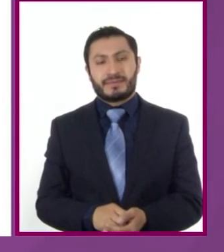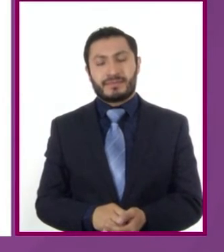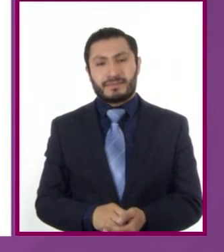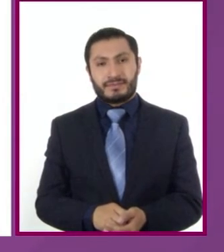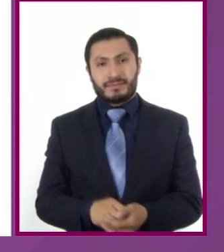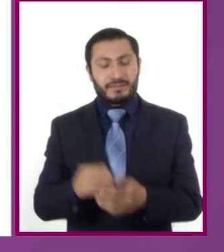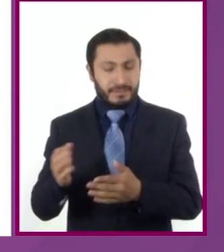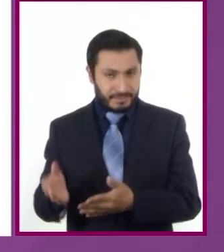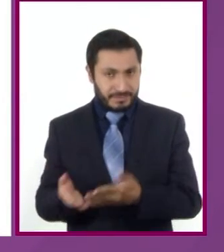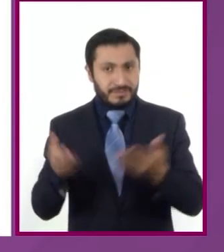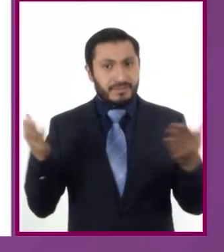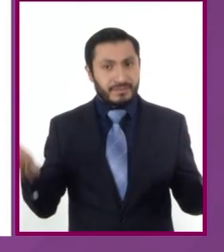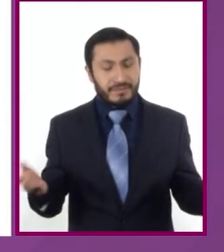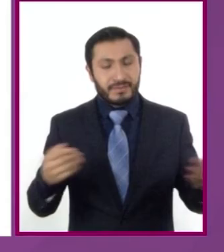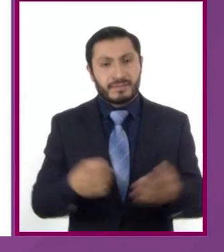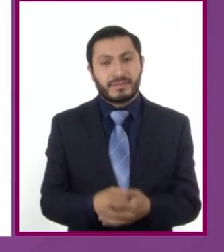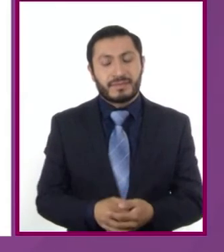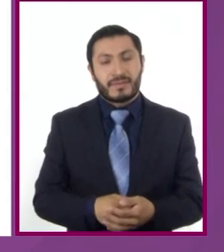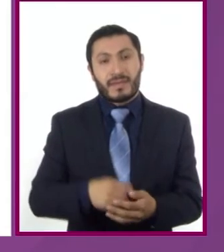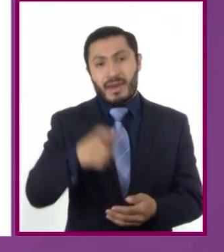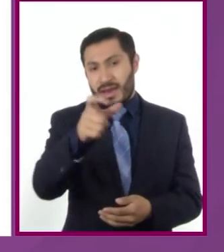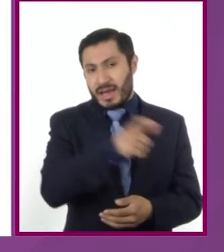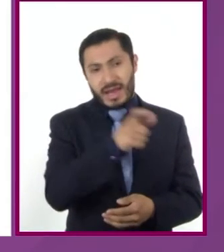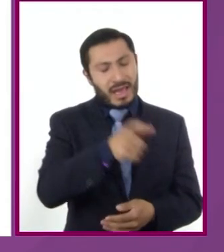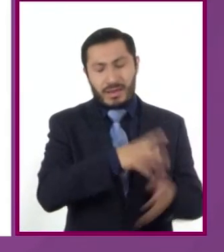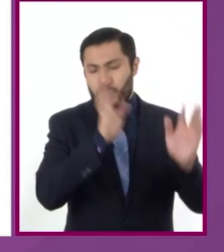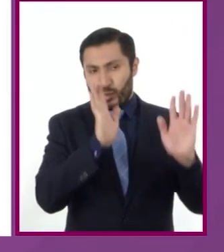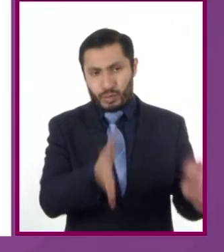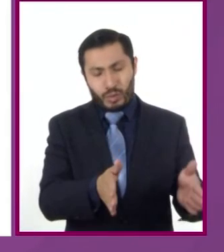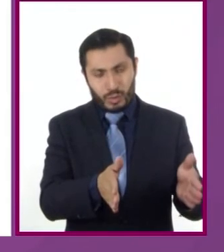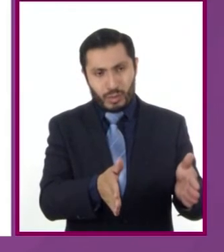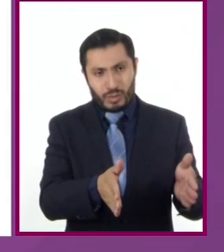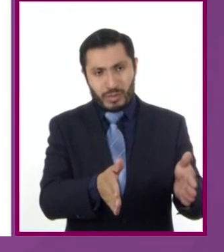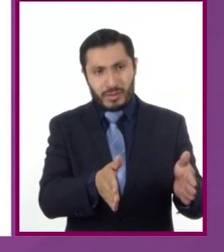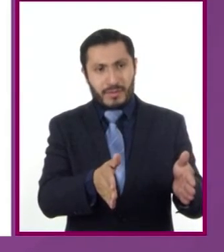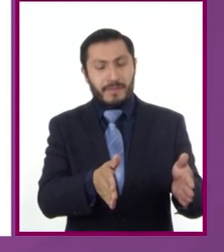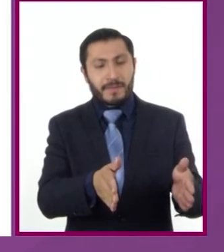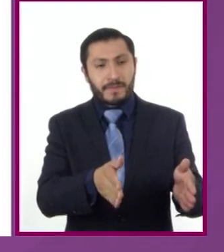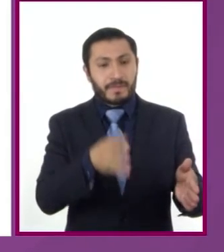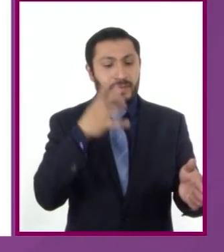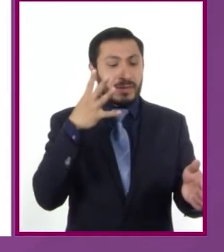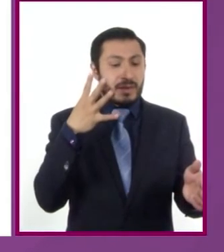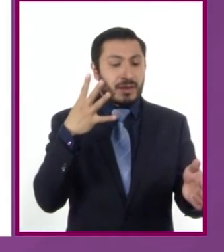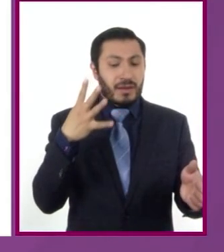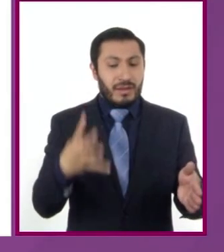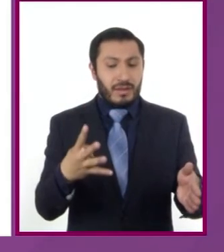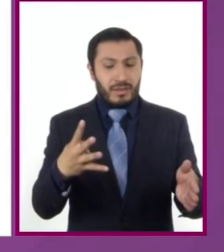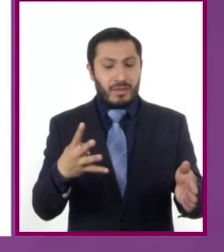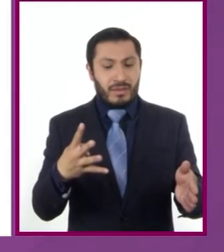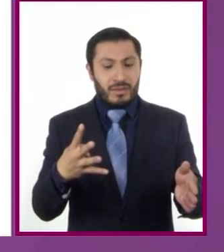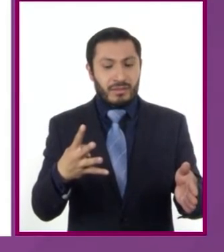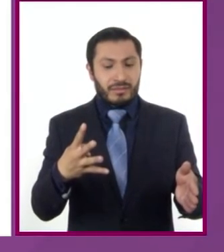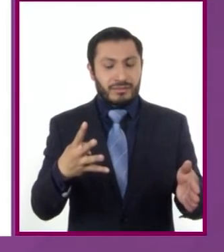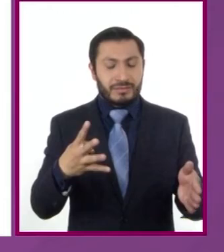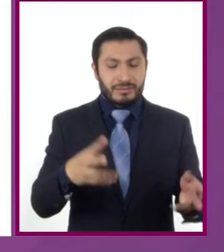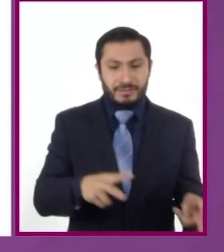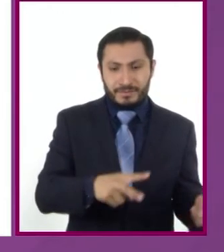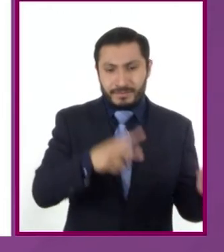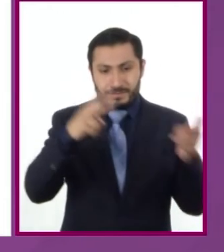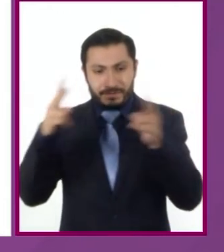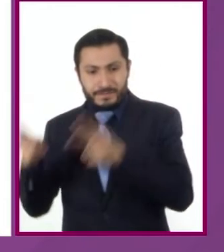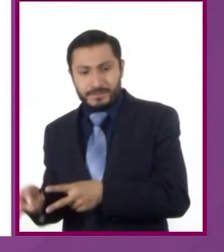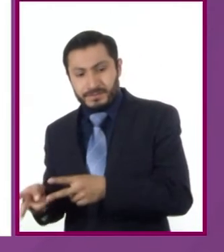Paso 2. Para que la x quede sola, pasaremos el número 4 a la derecha del signo igual. Como